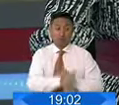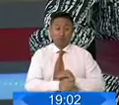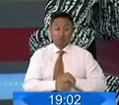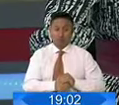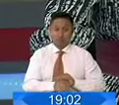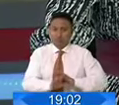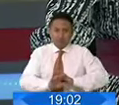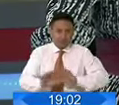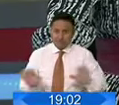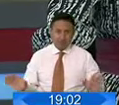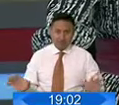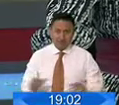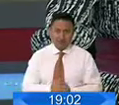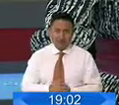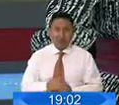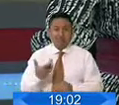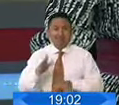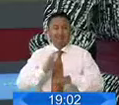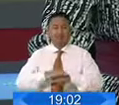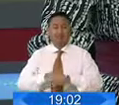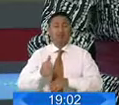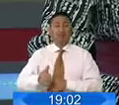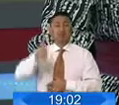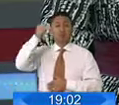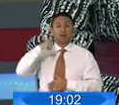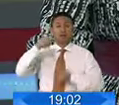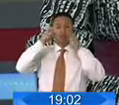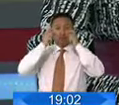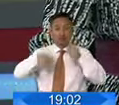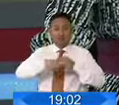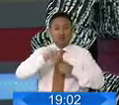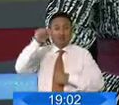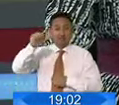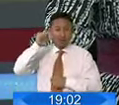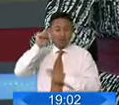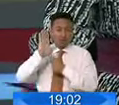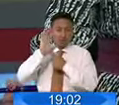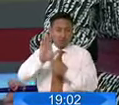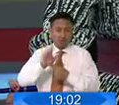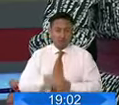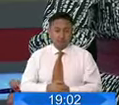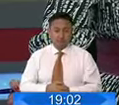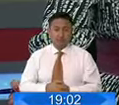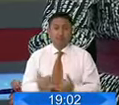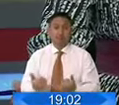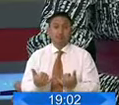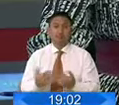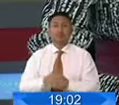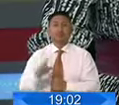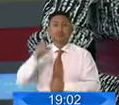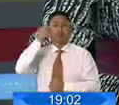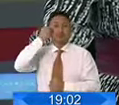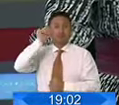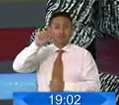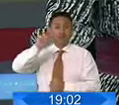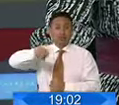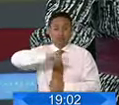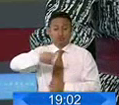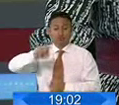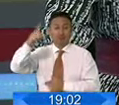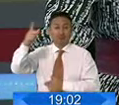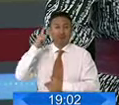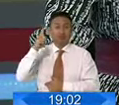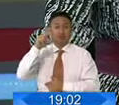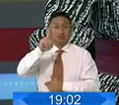encubre a nadie. Esto en referencia al audio hecho público por el fiscal Carlos Vaca Manchero. Entre tanto, Guillermo Lasso, líder de Creo, exigió